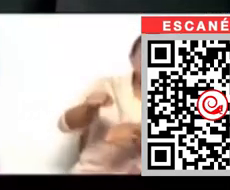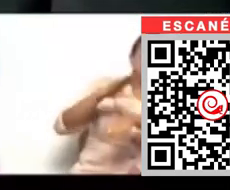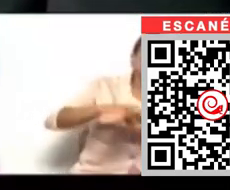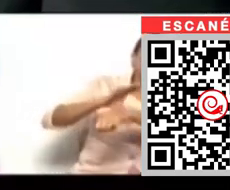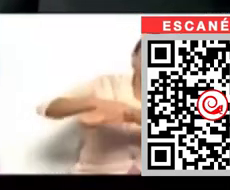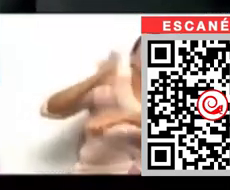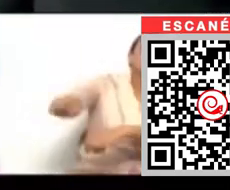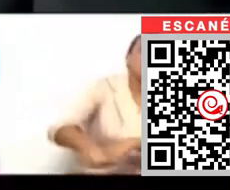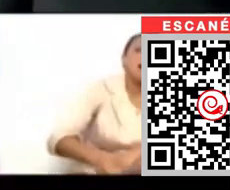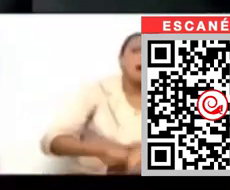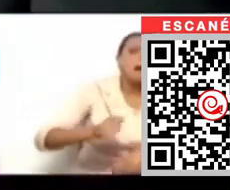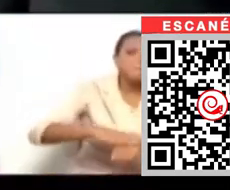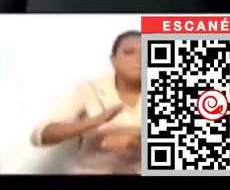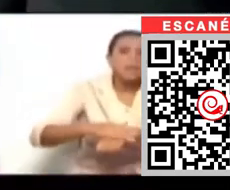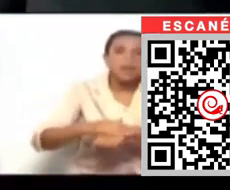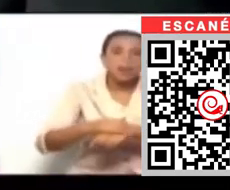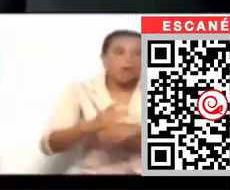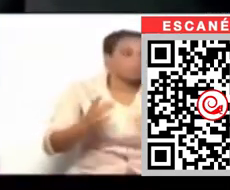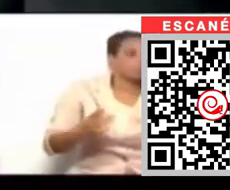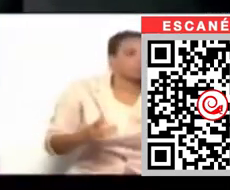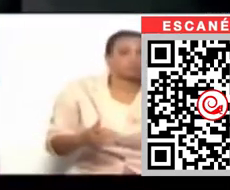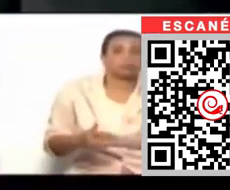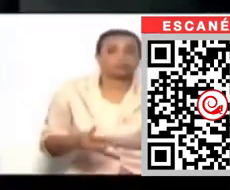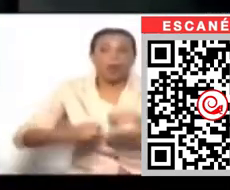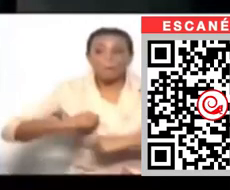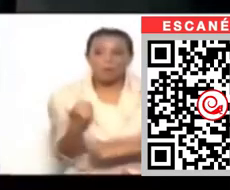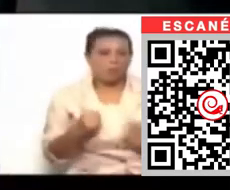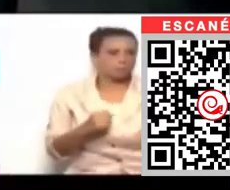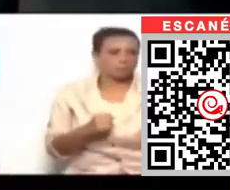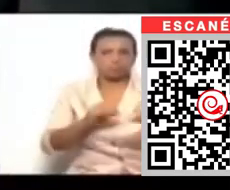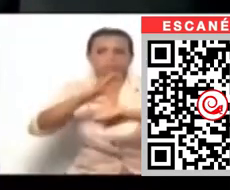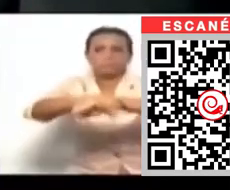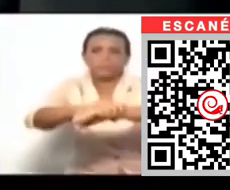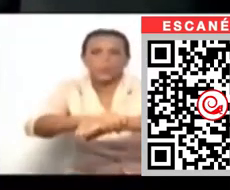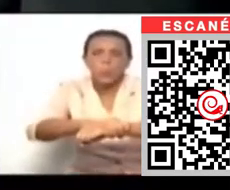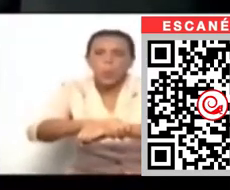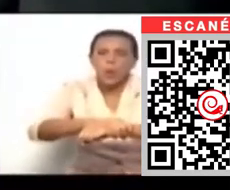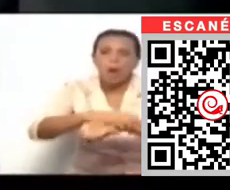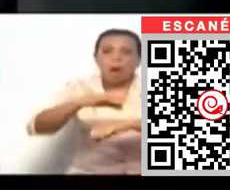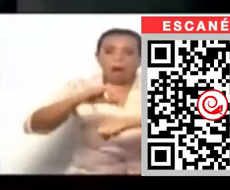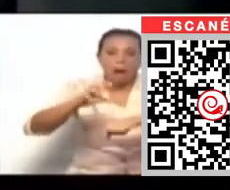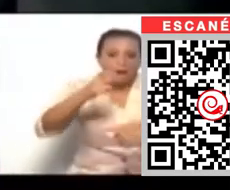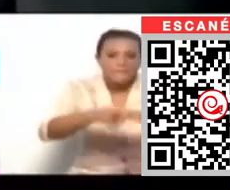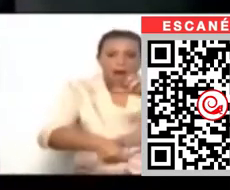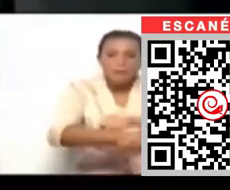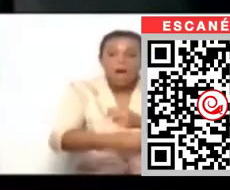agarró, y ahí mismo vinieron la policía, capturados,